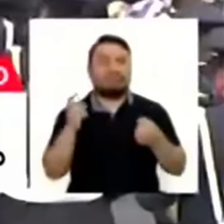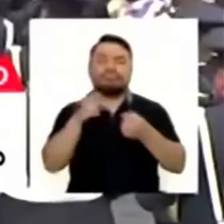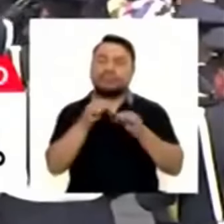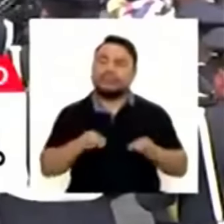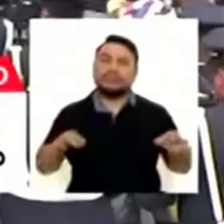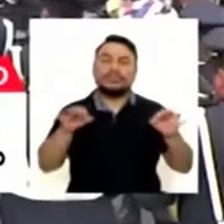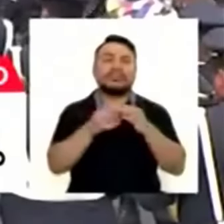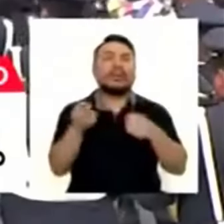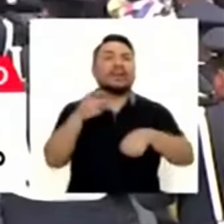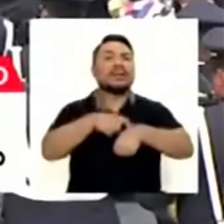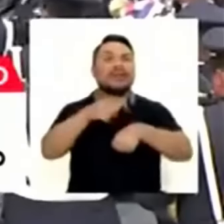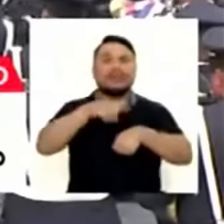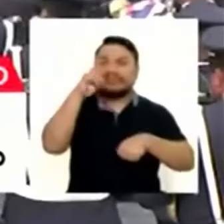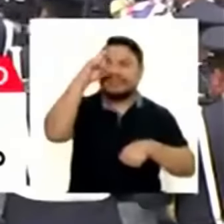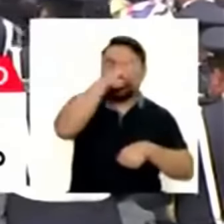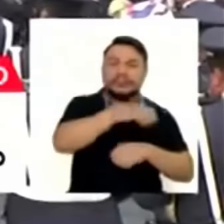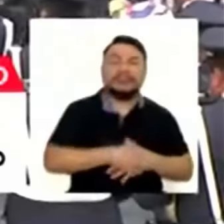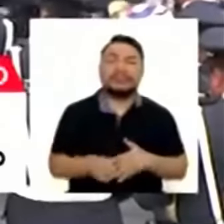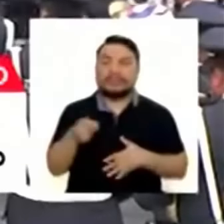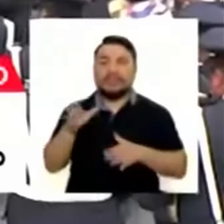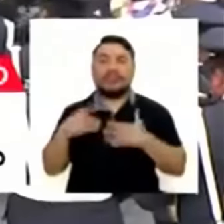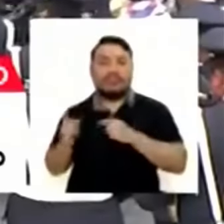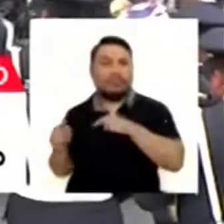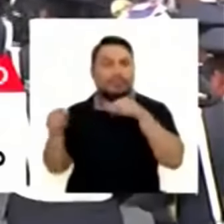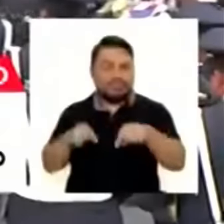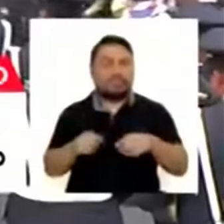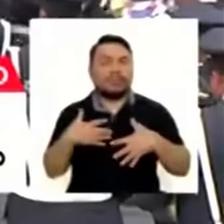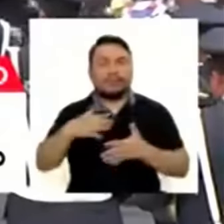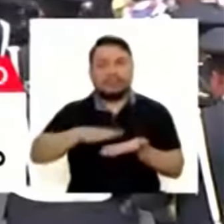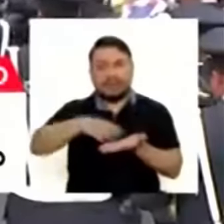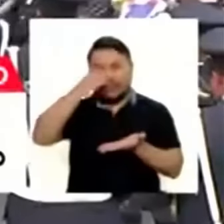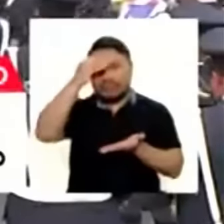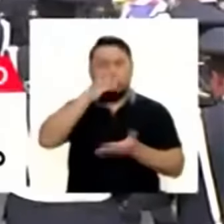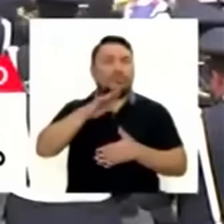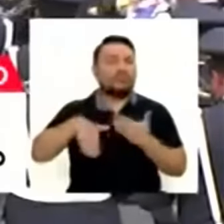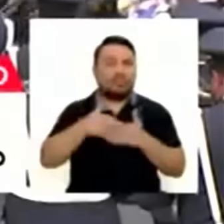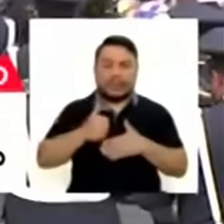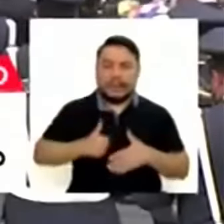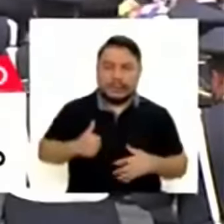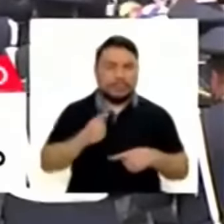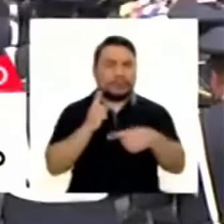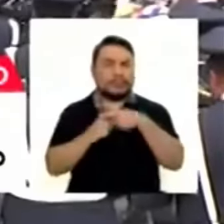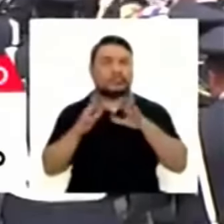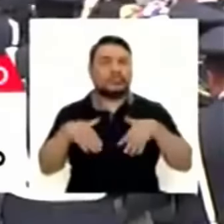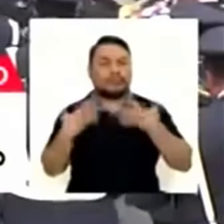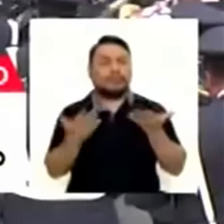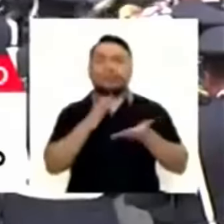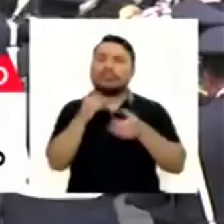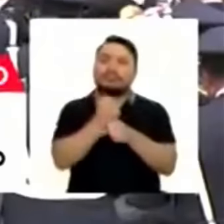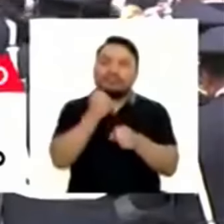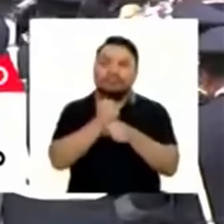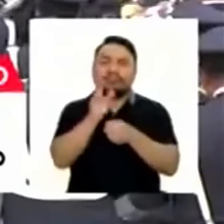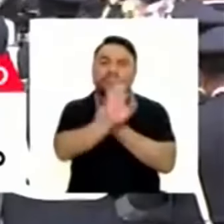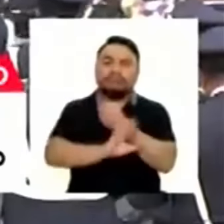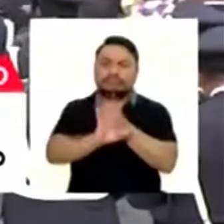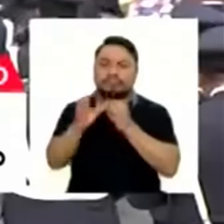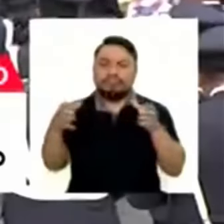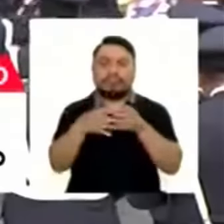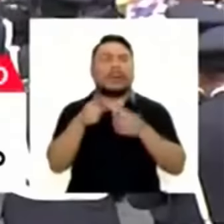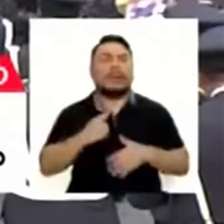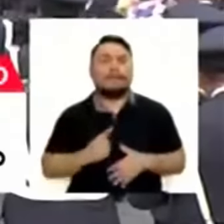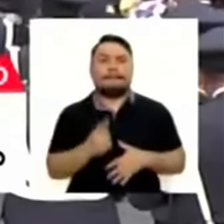sumamente críticas y bajo presión, potenciando sus capacidades y aptitudes para convertirlo en conductor de hombres donde los principios,